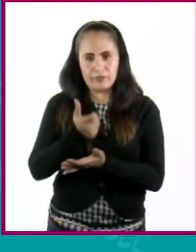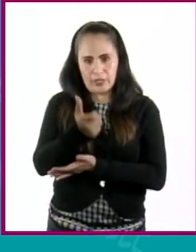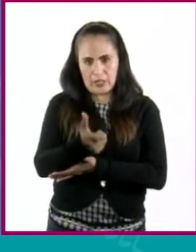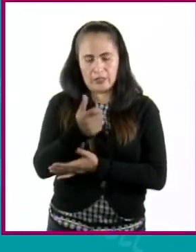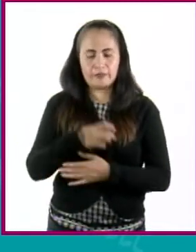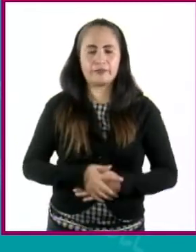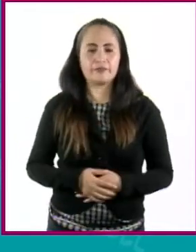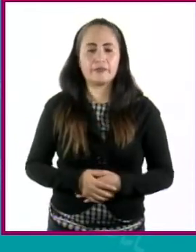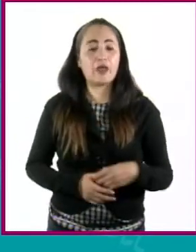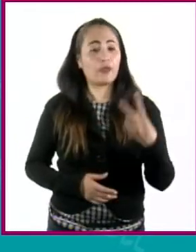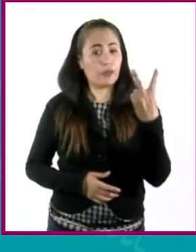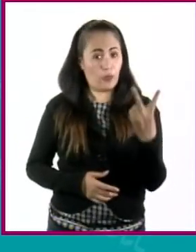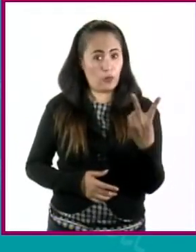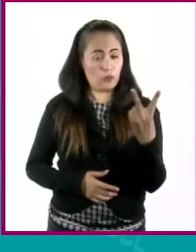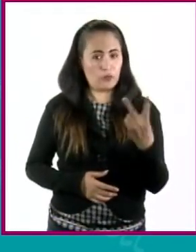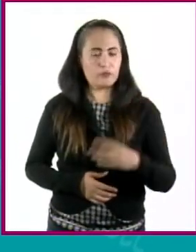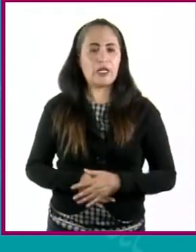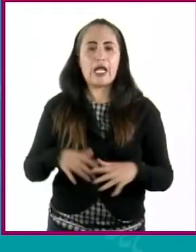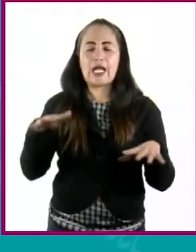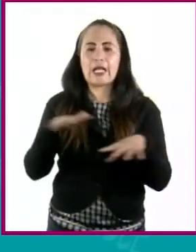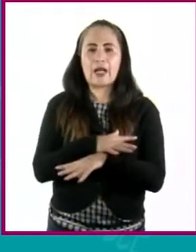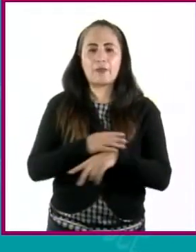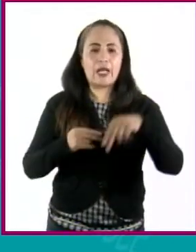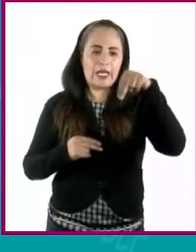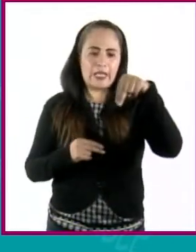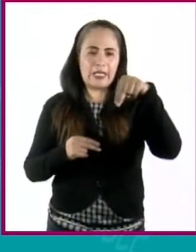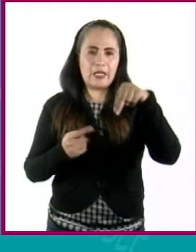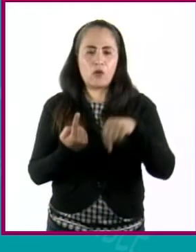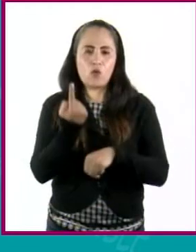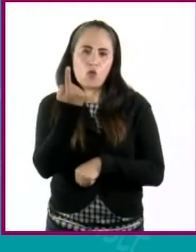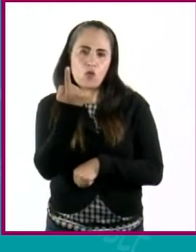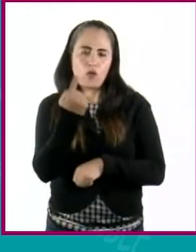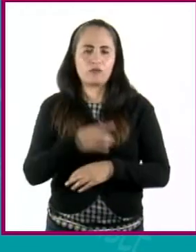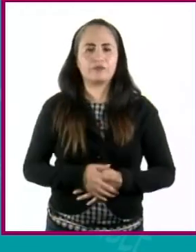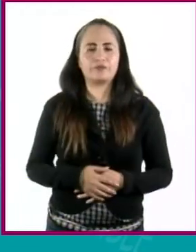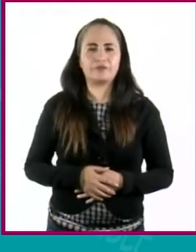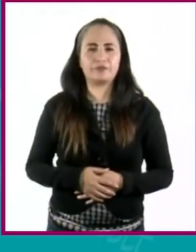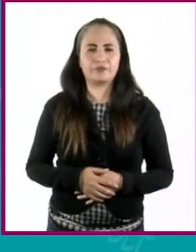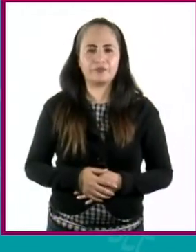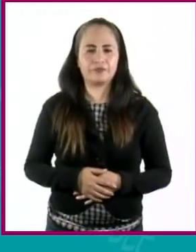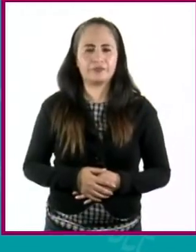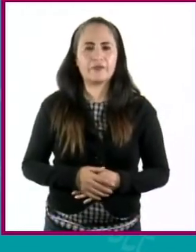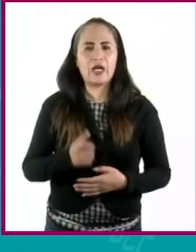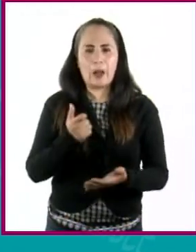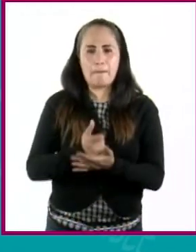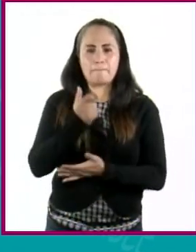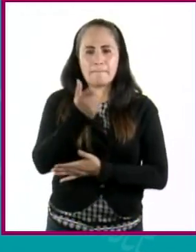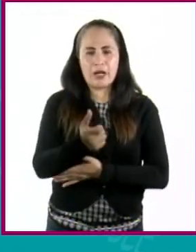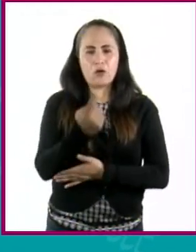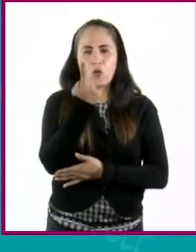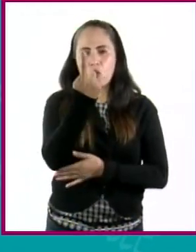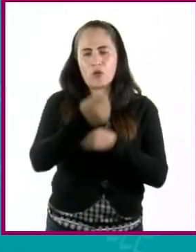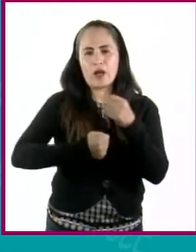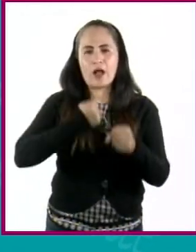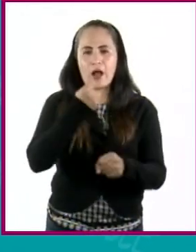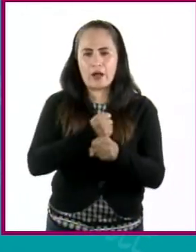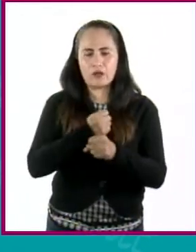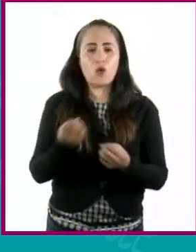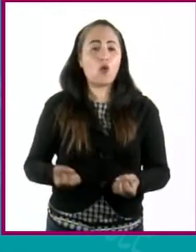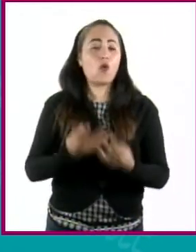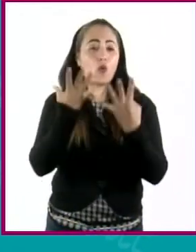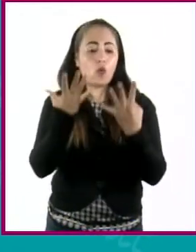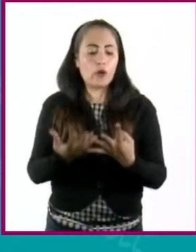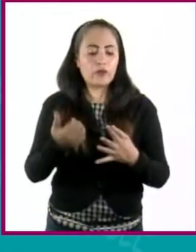En la opción 2, solo hay que cambiar el valor de n por 1. Pues en esta opción estamos haciendo el pago en un año. El costo final es de